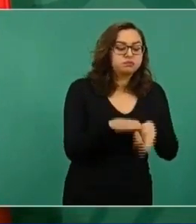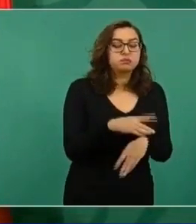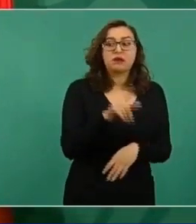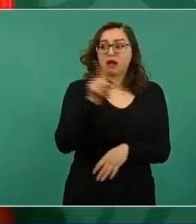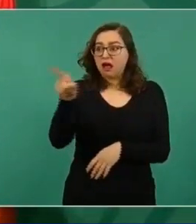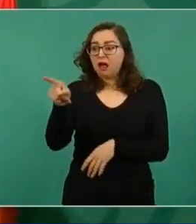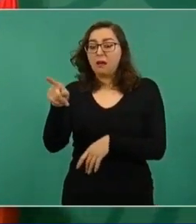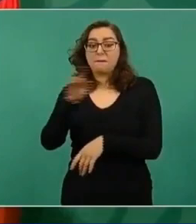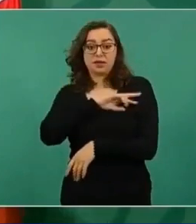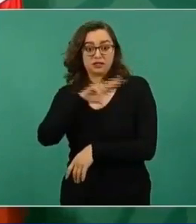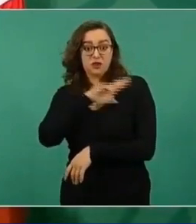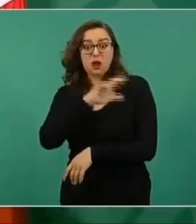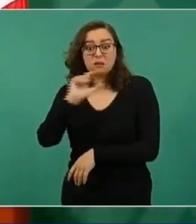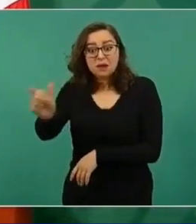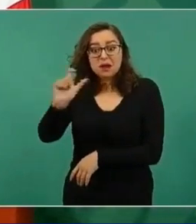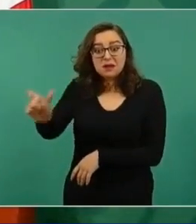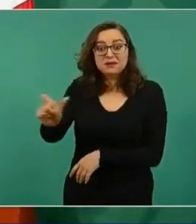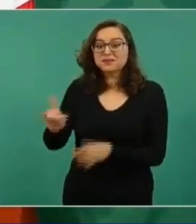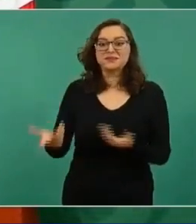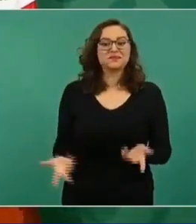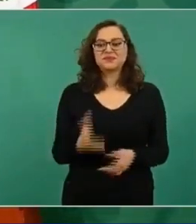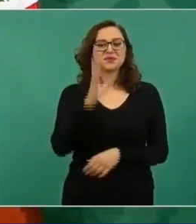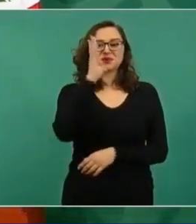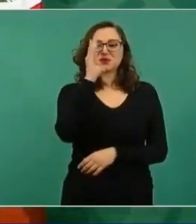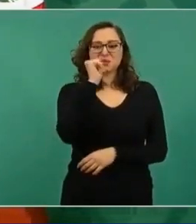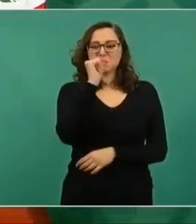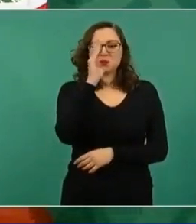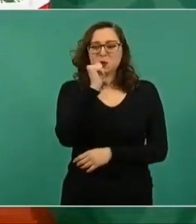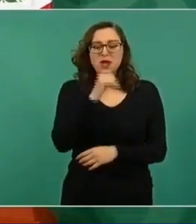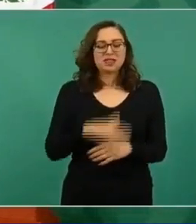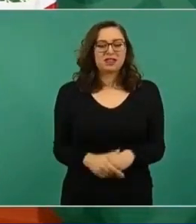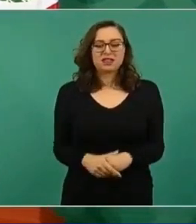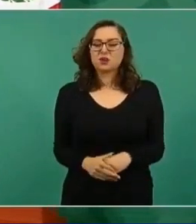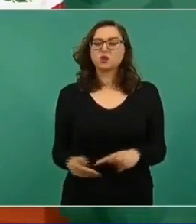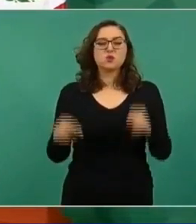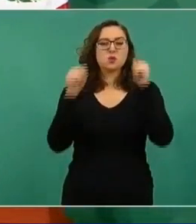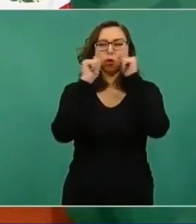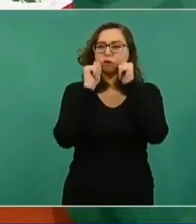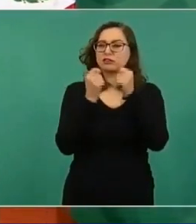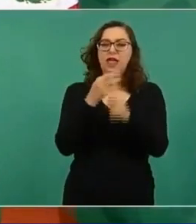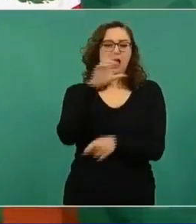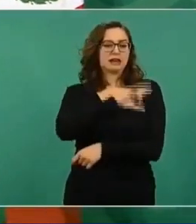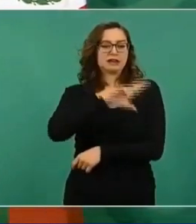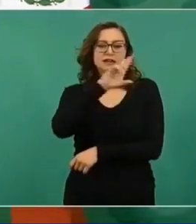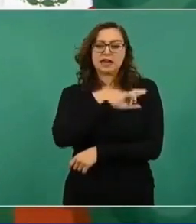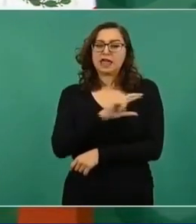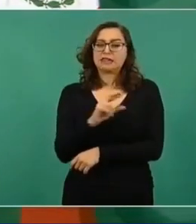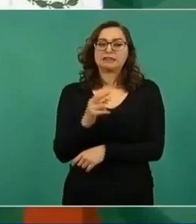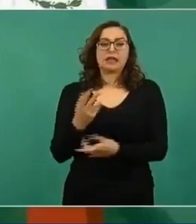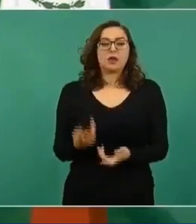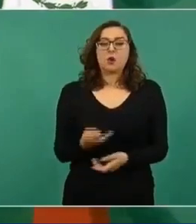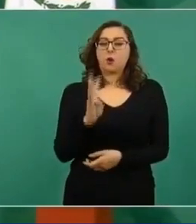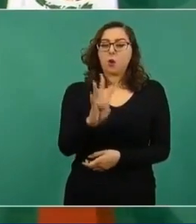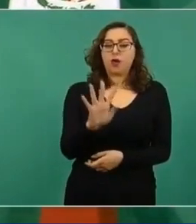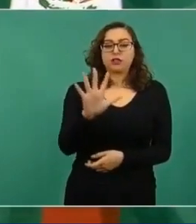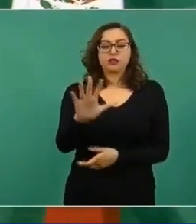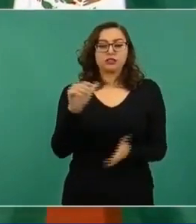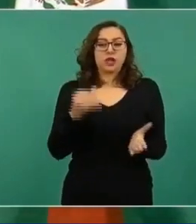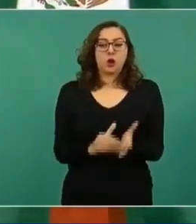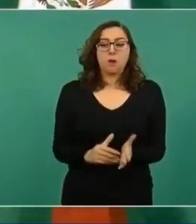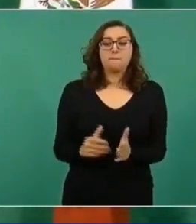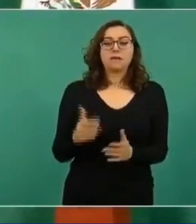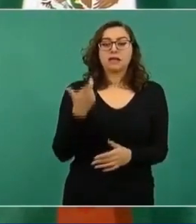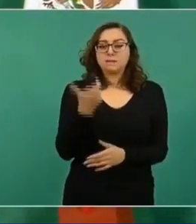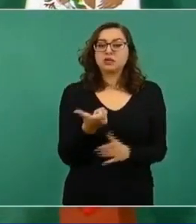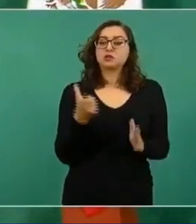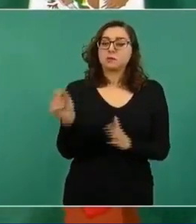privada? Por muy baja que sea la colegiatura, son 4, 5 mil pesos al